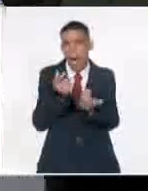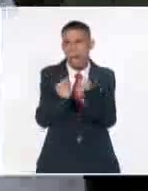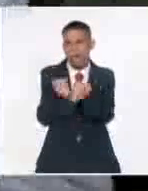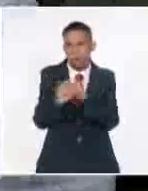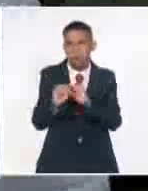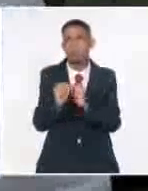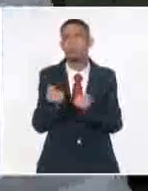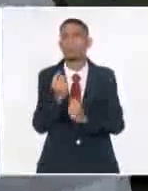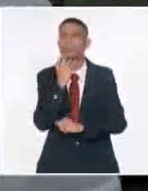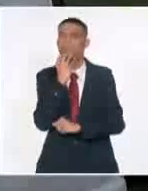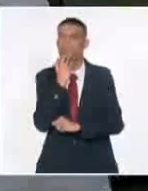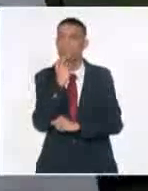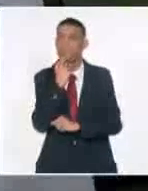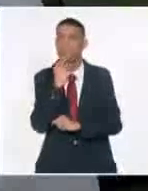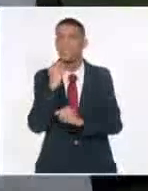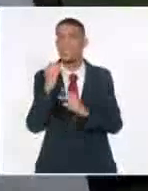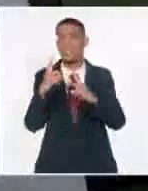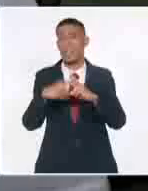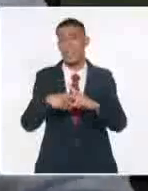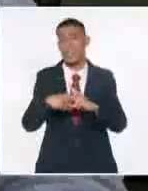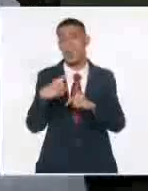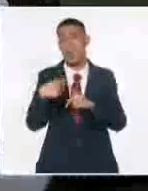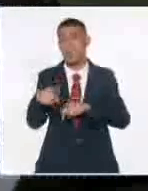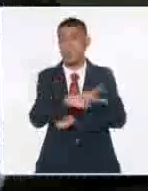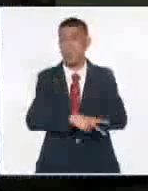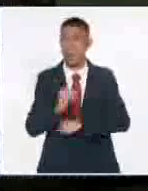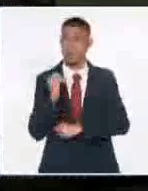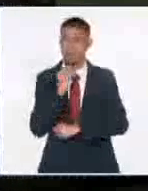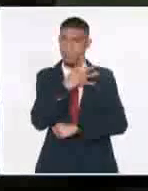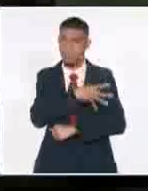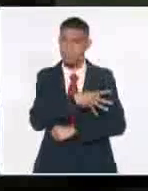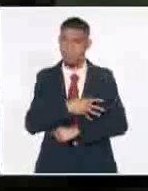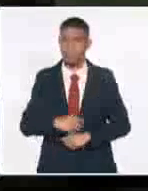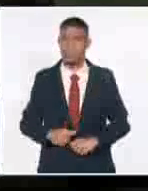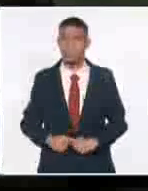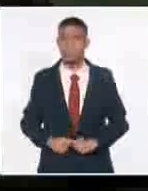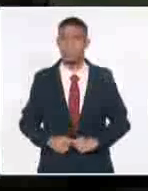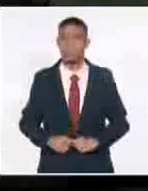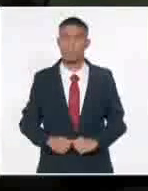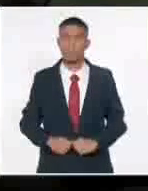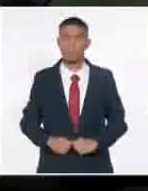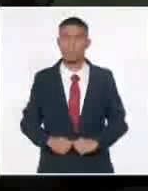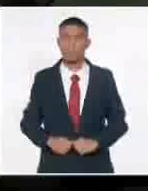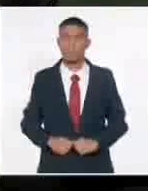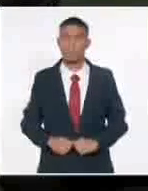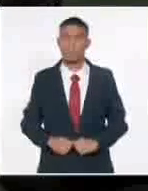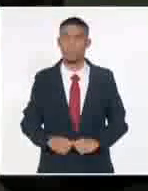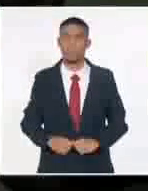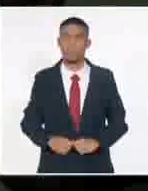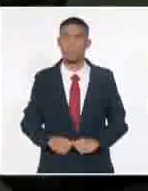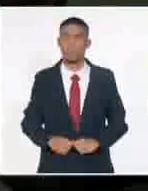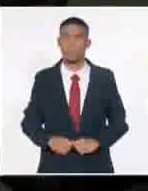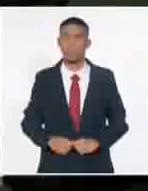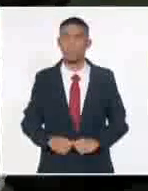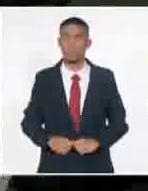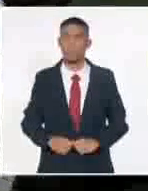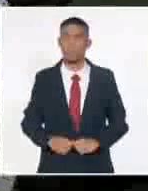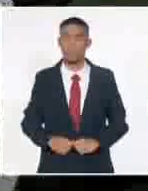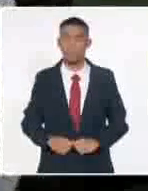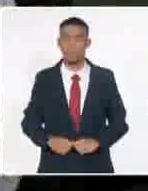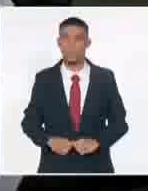pueblo, relacionados con los actos de barbarie que se producen contra el hermano pueblo